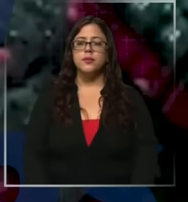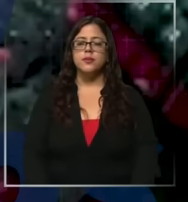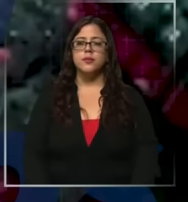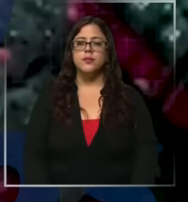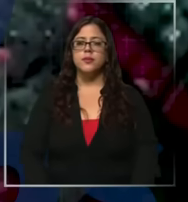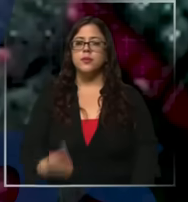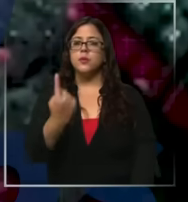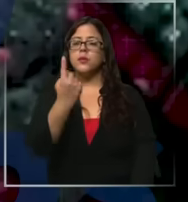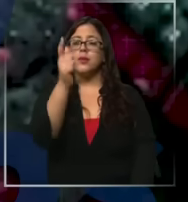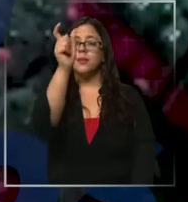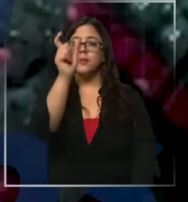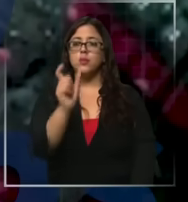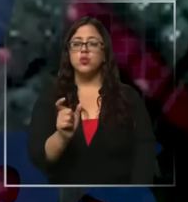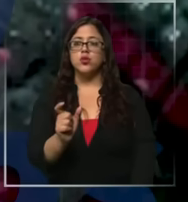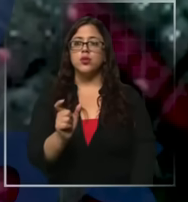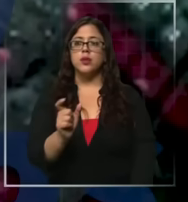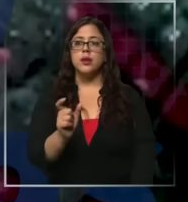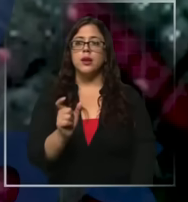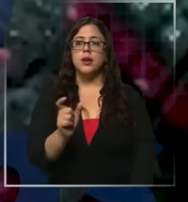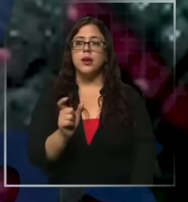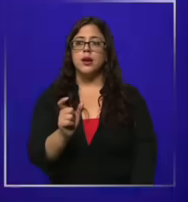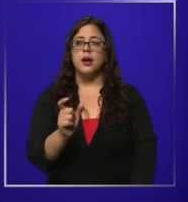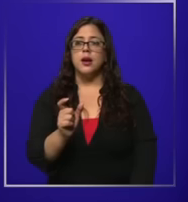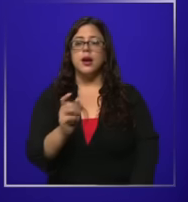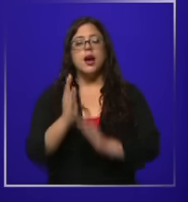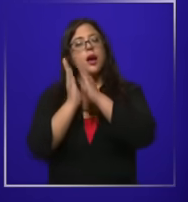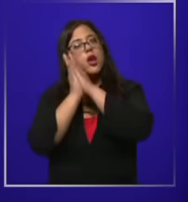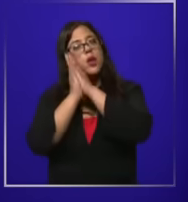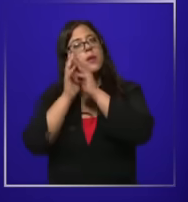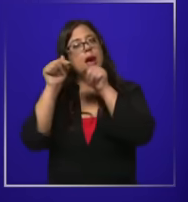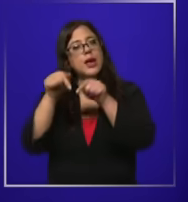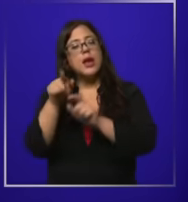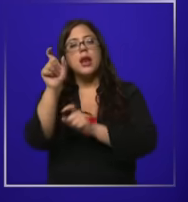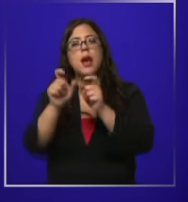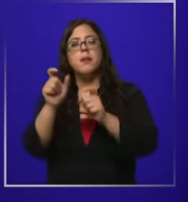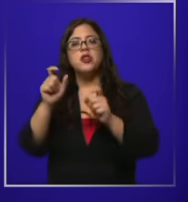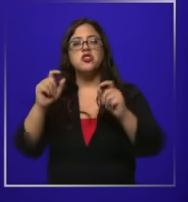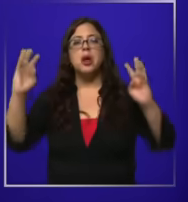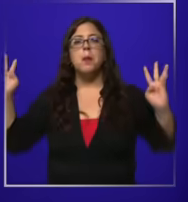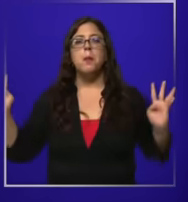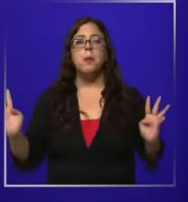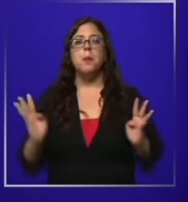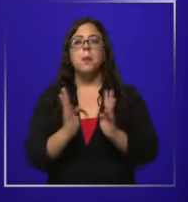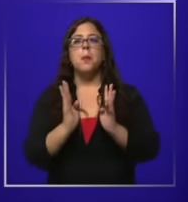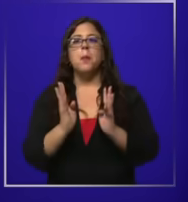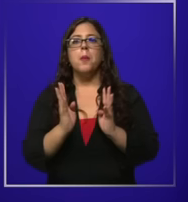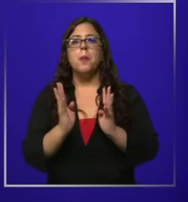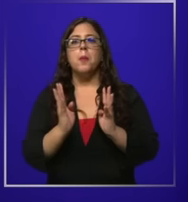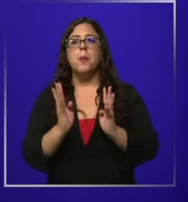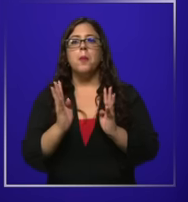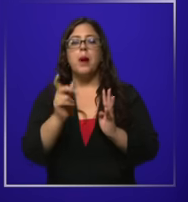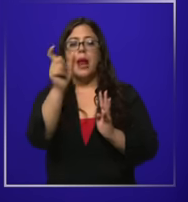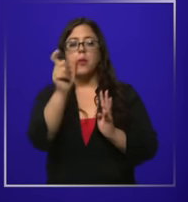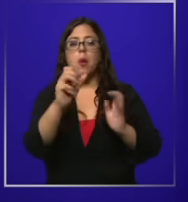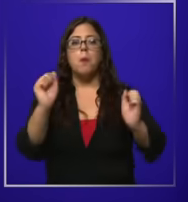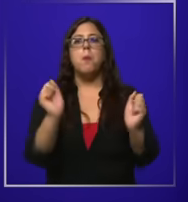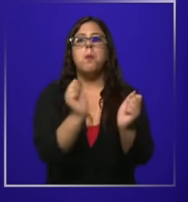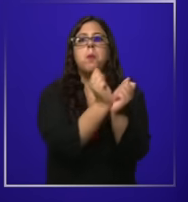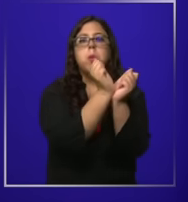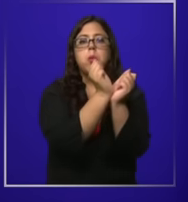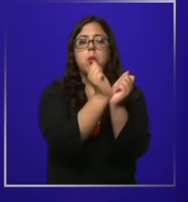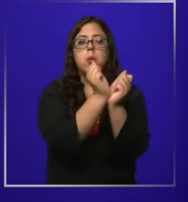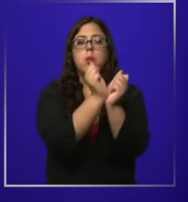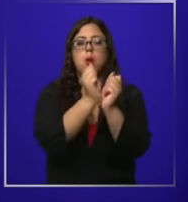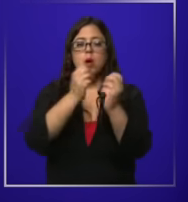Había una persona que se quedaba a dormir acá. Los tipos ingresaron, redujeron a esta persona, la amarraron, hicieron un hoyo en la